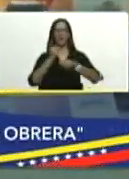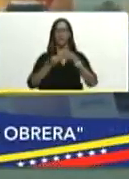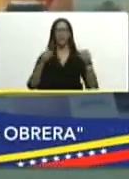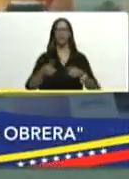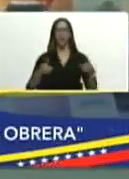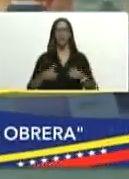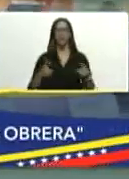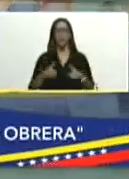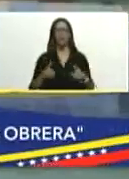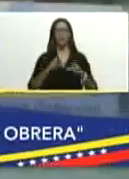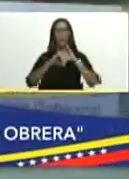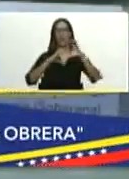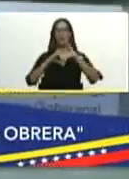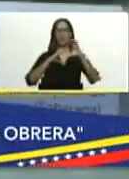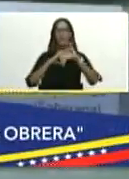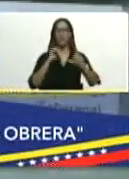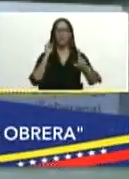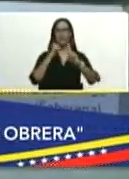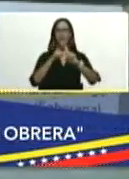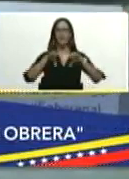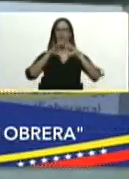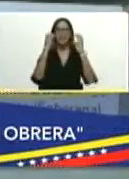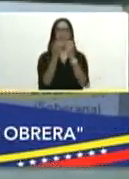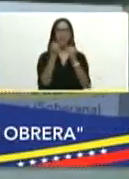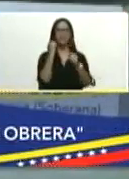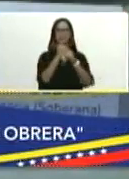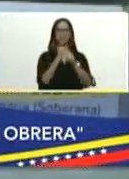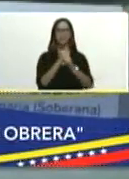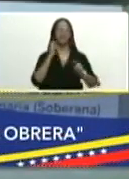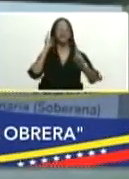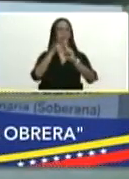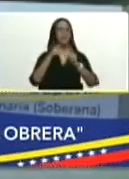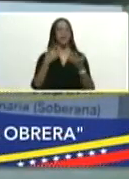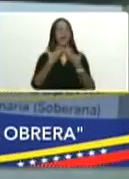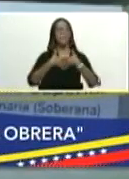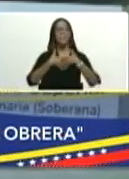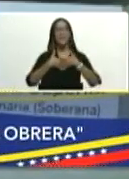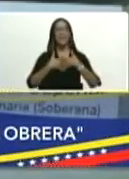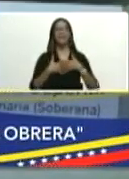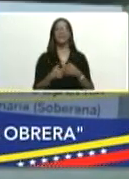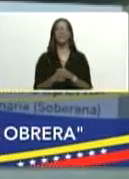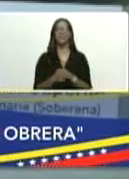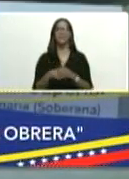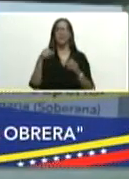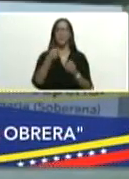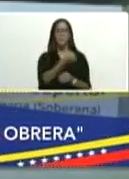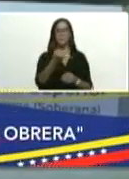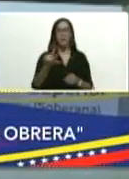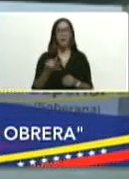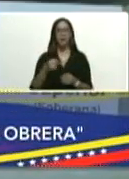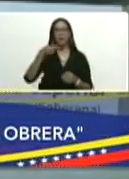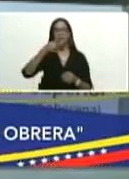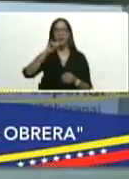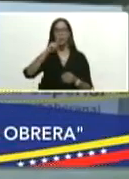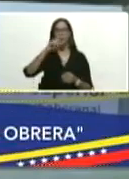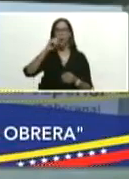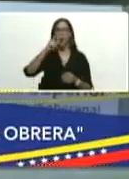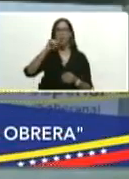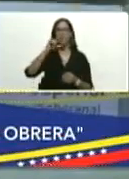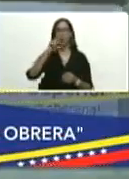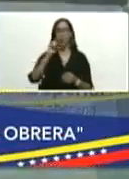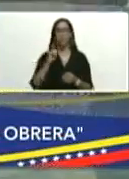comunicacional desde la clase Obrera desde las empresas Pedro Maldonado Hipólito Abreu astudillo